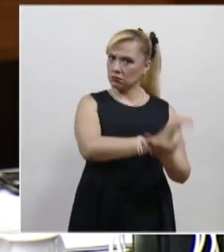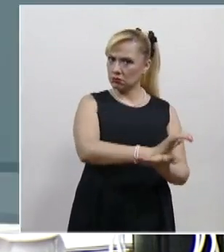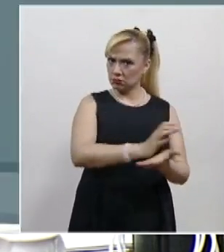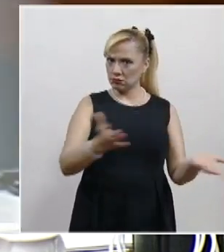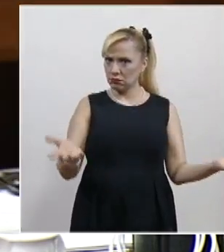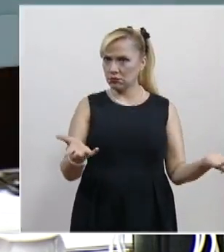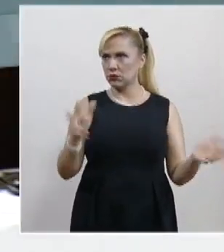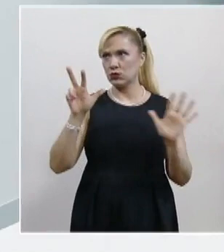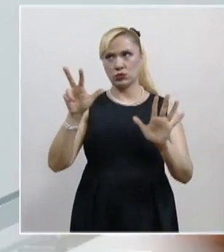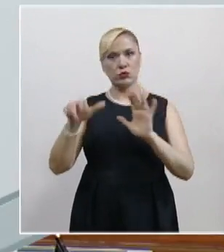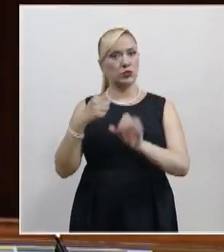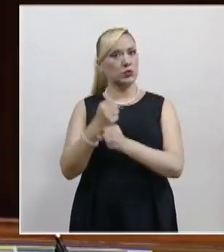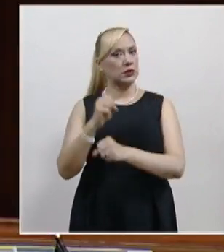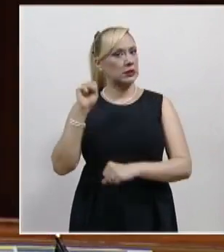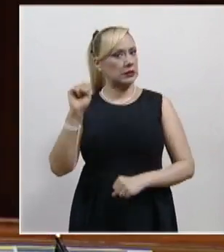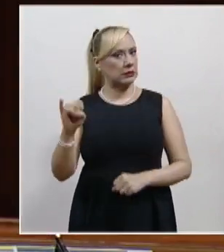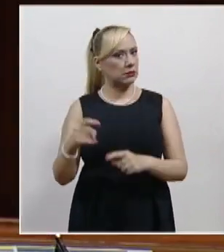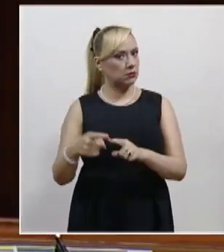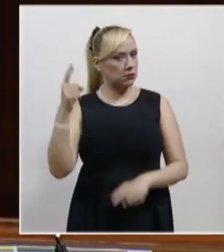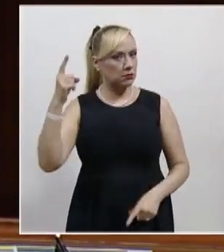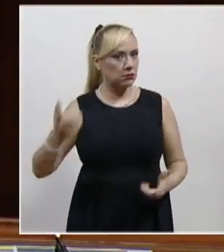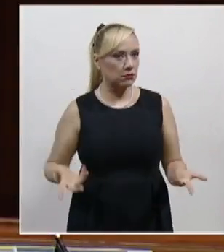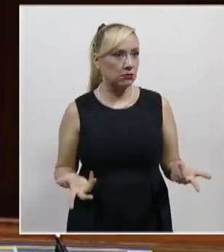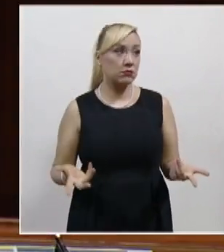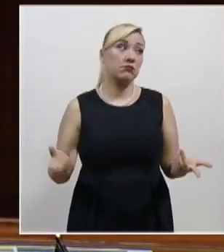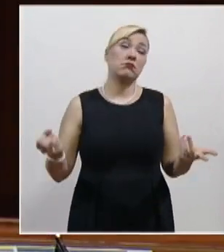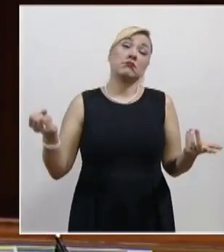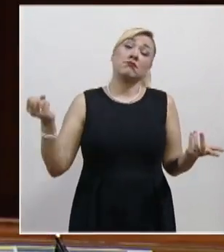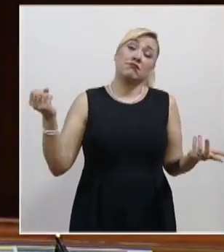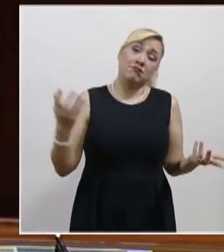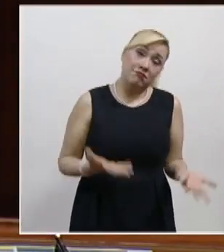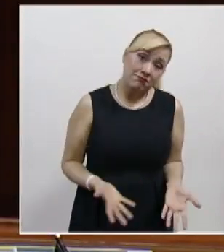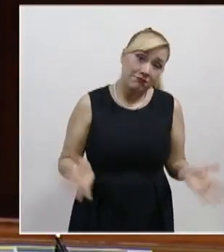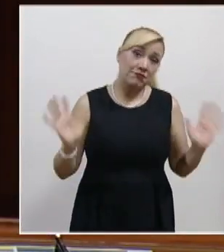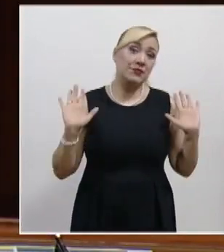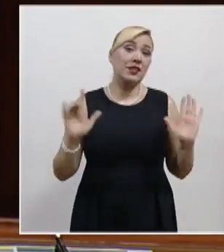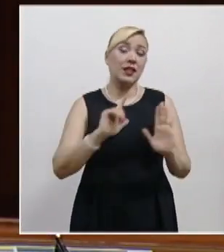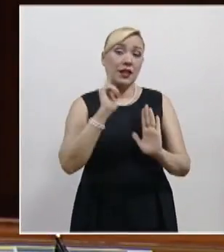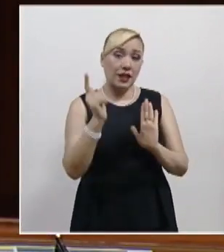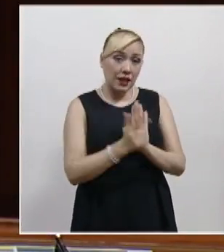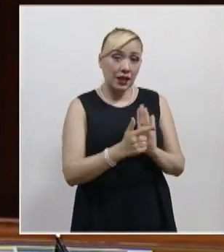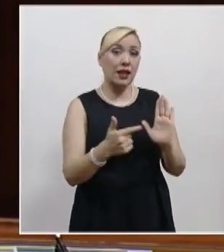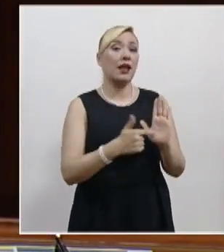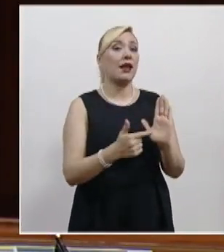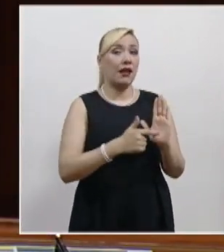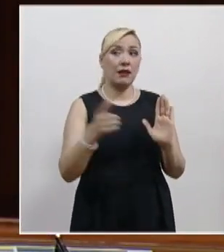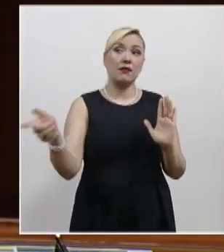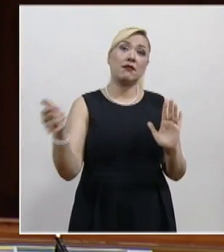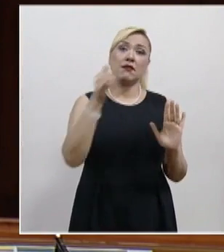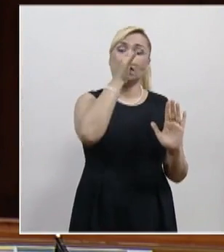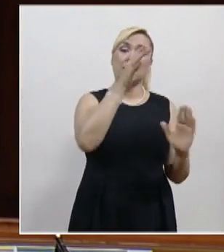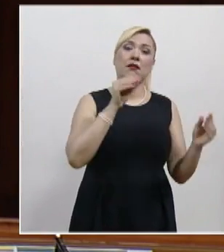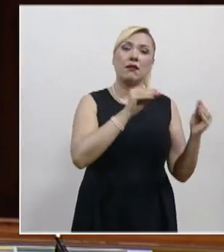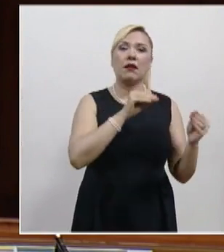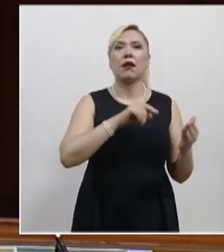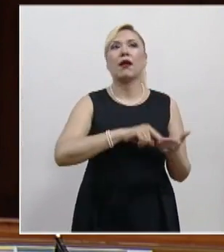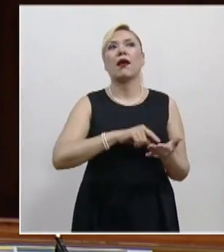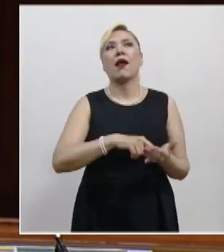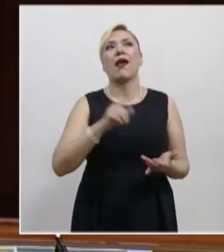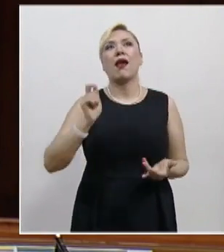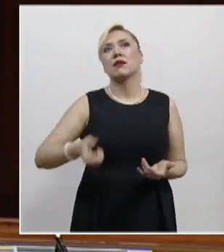de edad. Pues a pesar de que la disposición impugnada tiene una finalidad